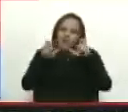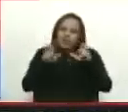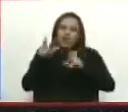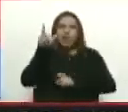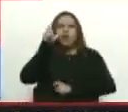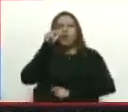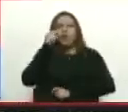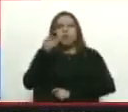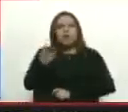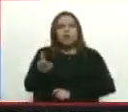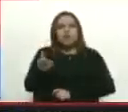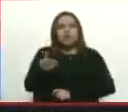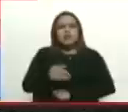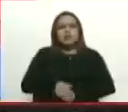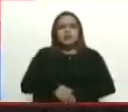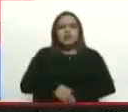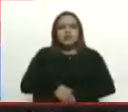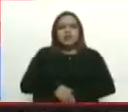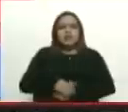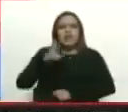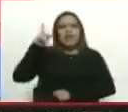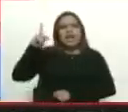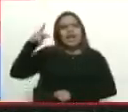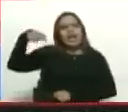señor este que llaman Karim Khan,